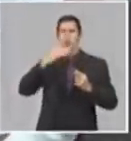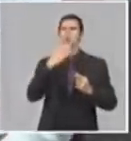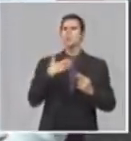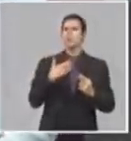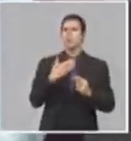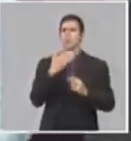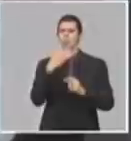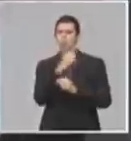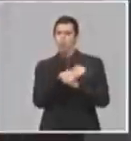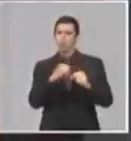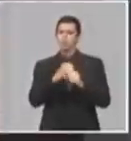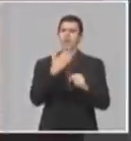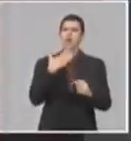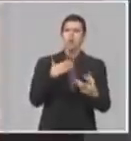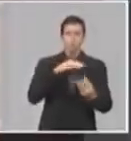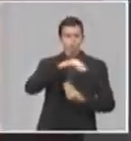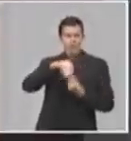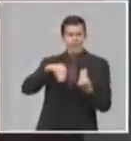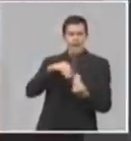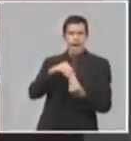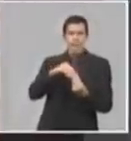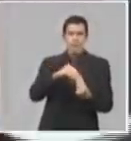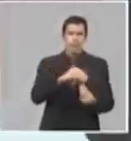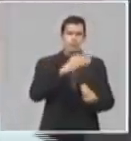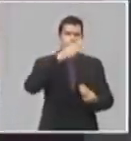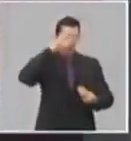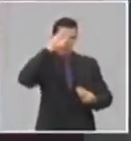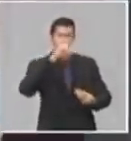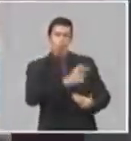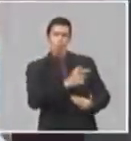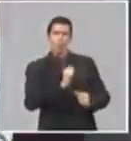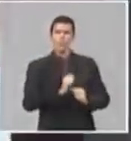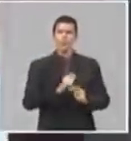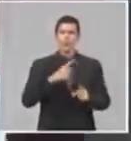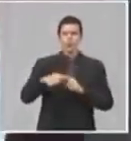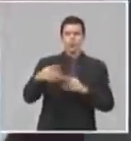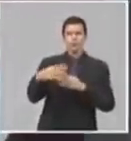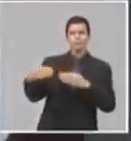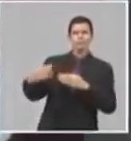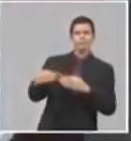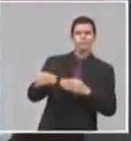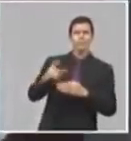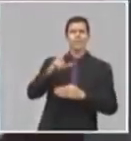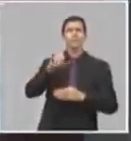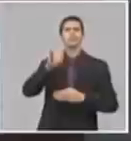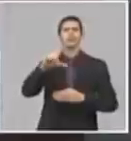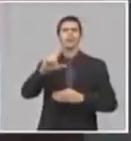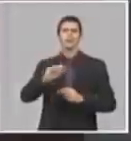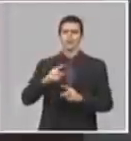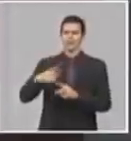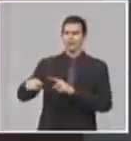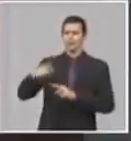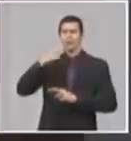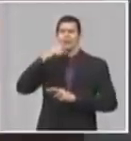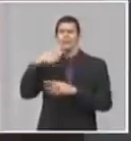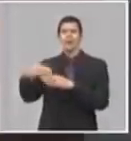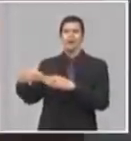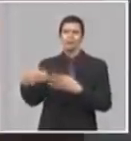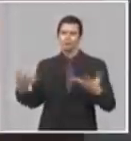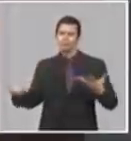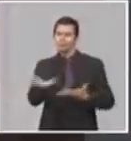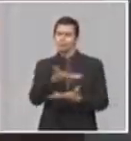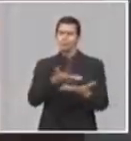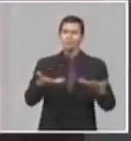como principal proveedor de bienes y servicios que demanda la economía, el incremento y diversificación de las